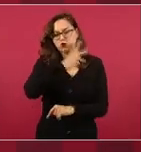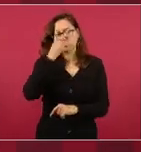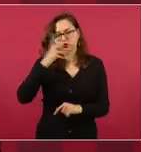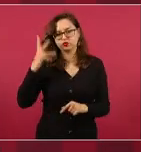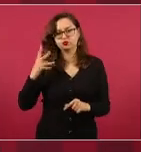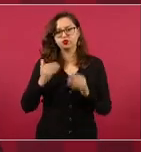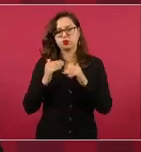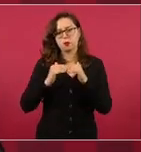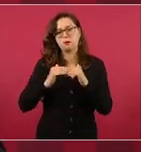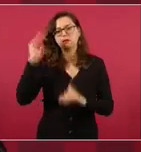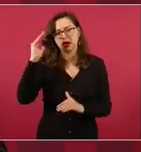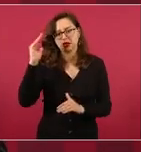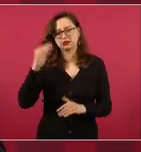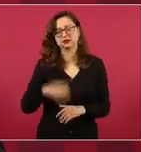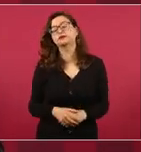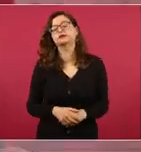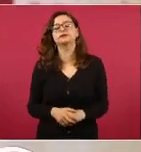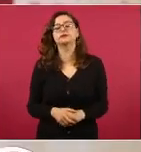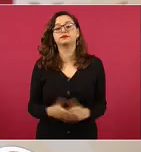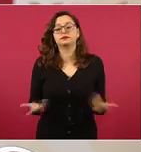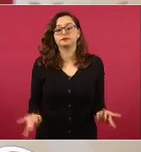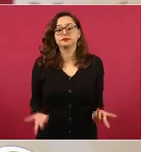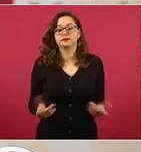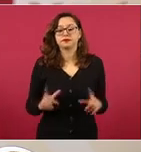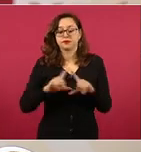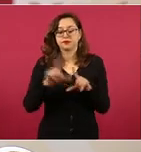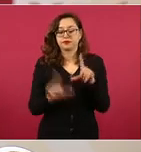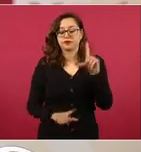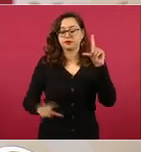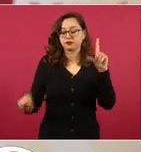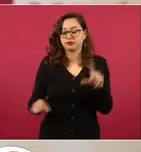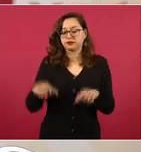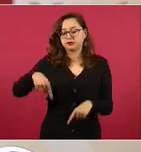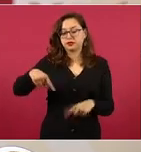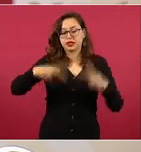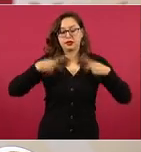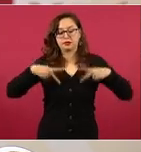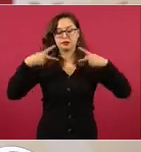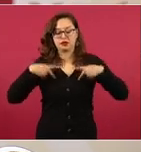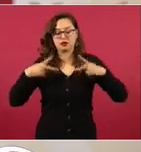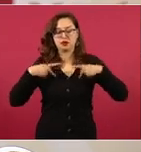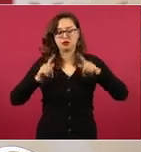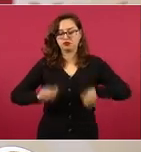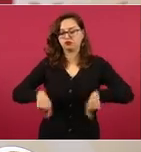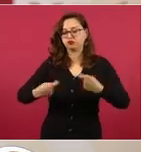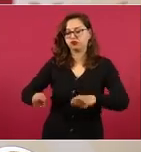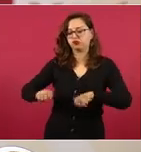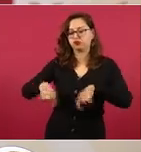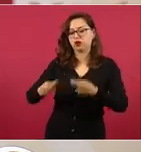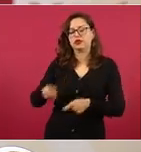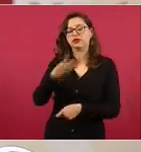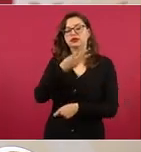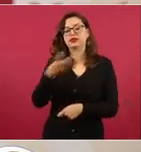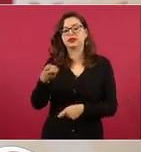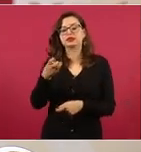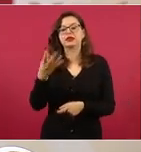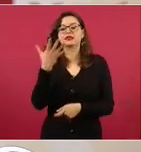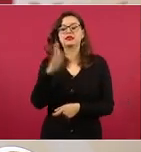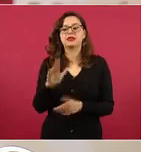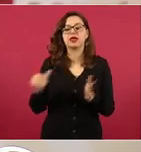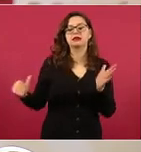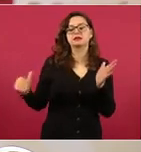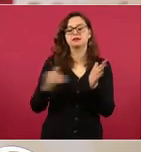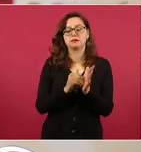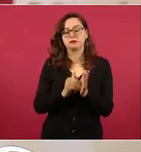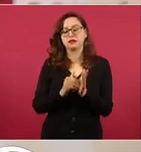mexicanos, les informo que en 2021 se obtuvieron 310 mil 781 visas y para